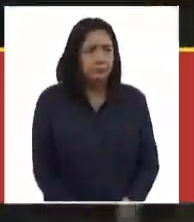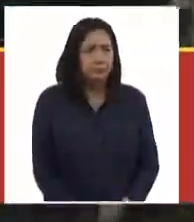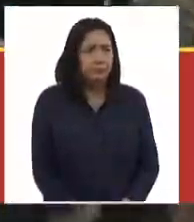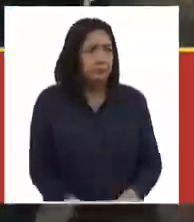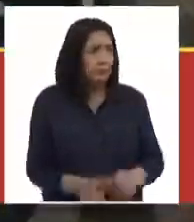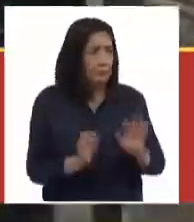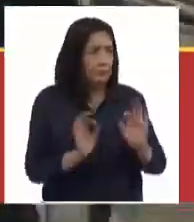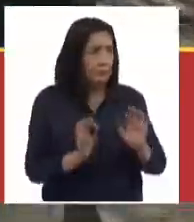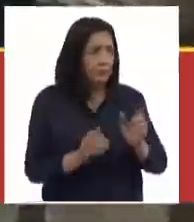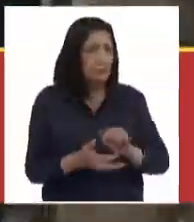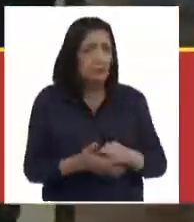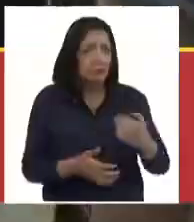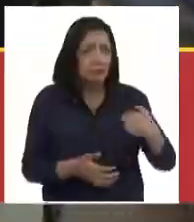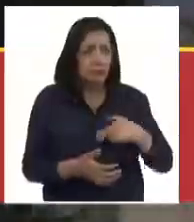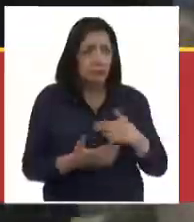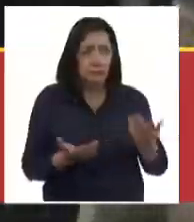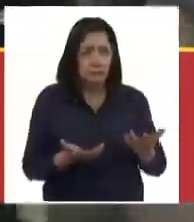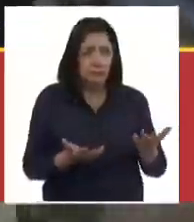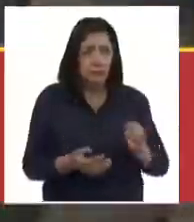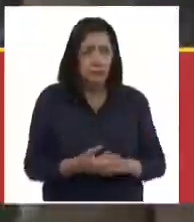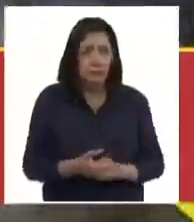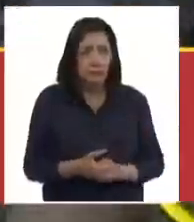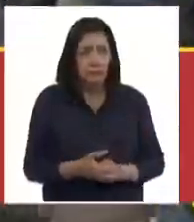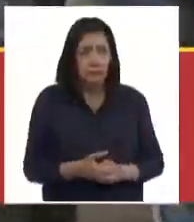Así es, Fátima. Bueno, nosotros hemos estado